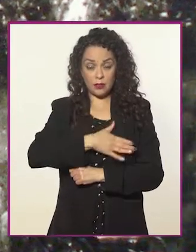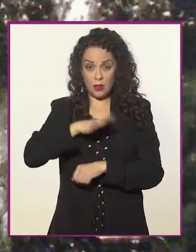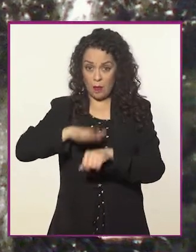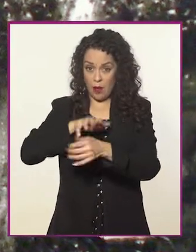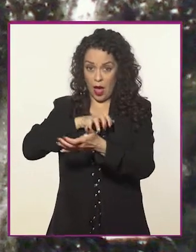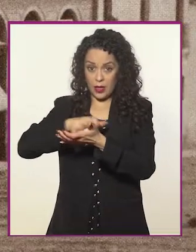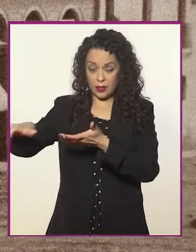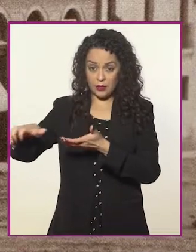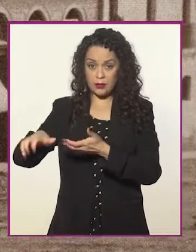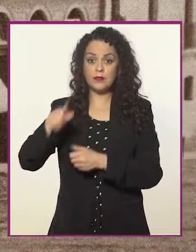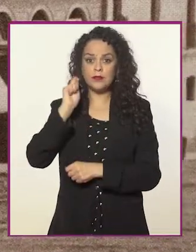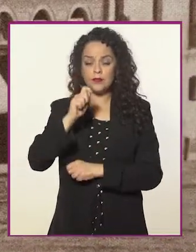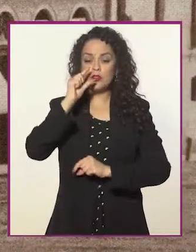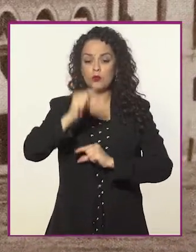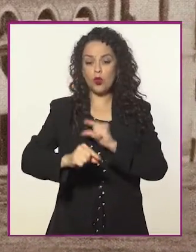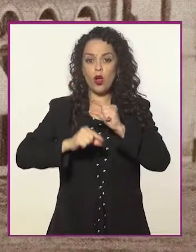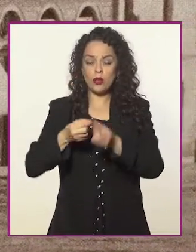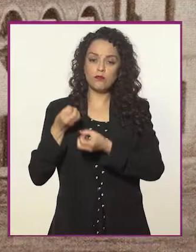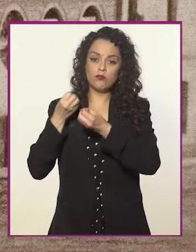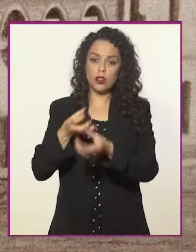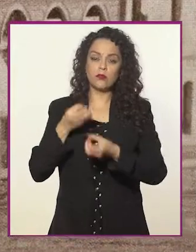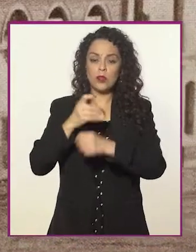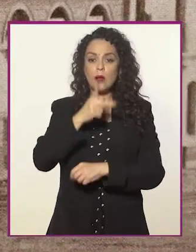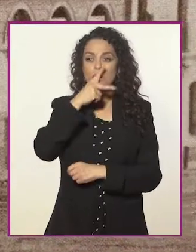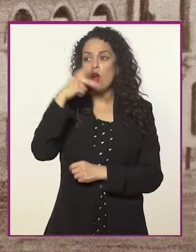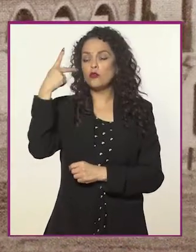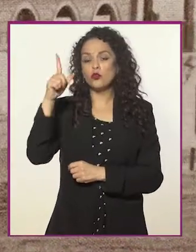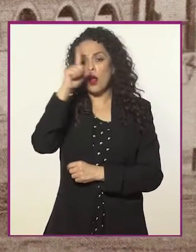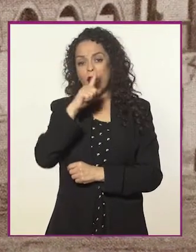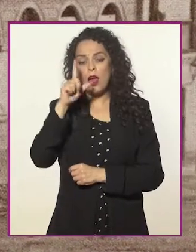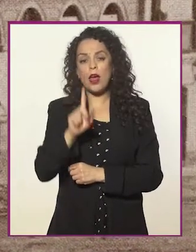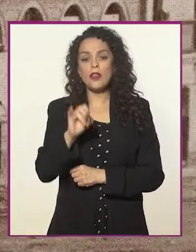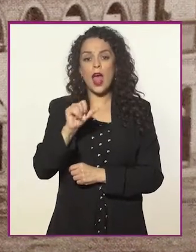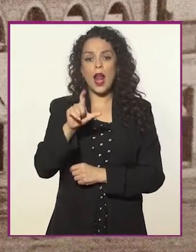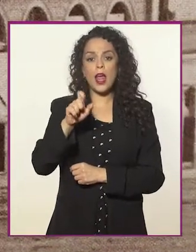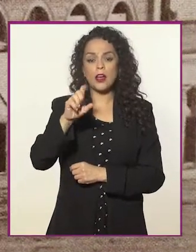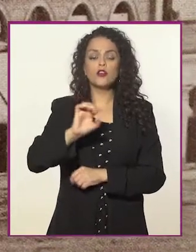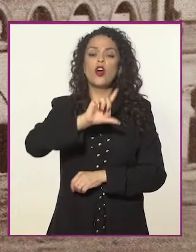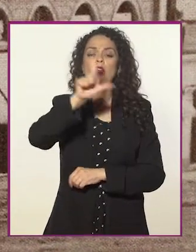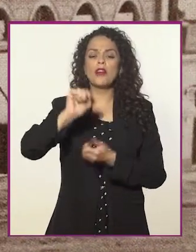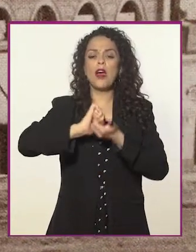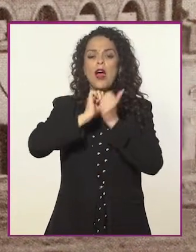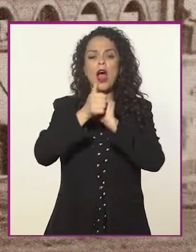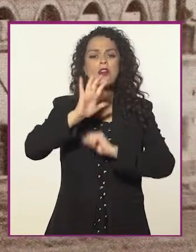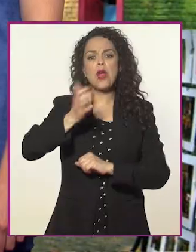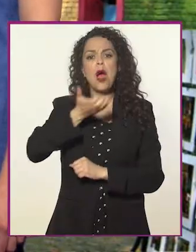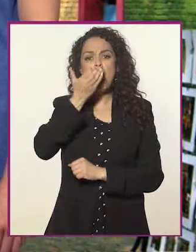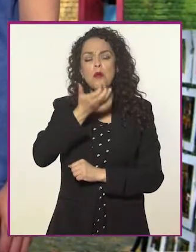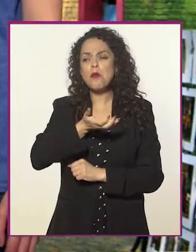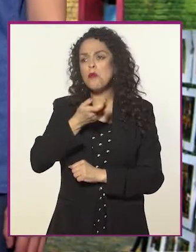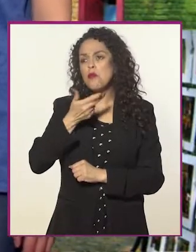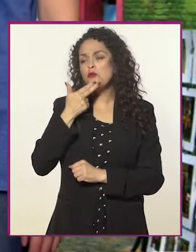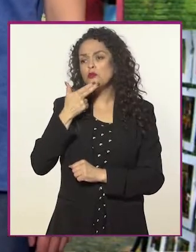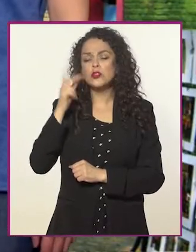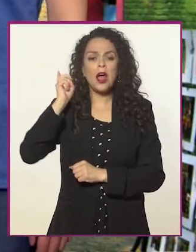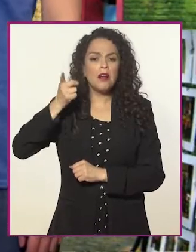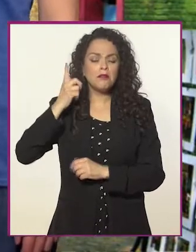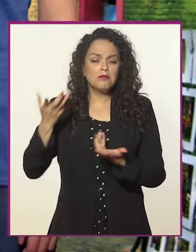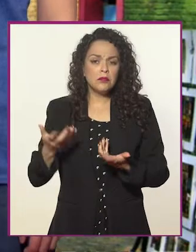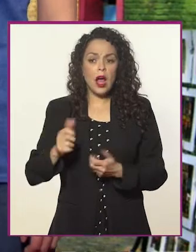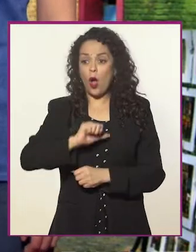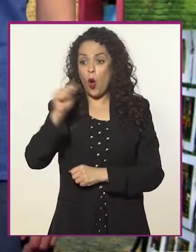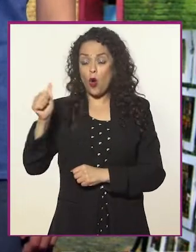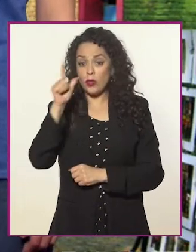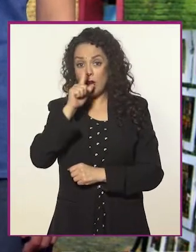su mayoría fueron añadiendo palabras de sus lenguas y dialectos que se volvieron del uso cotidiano. También hubo aportes de